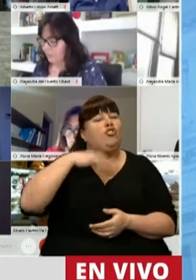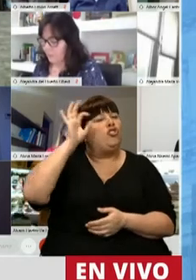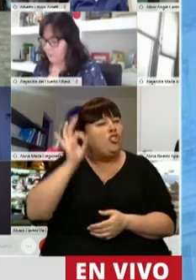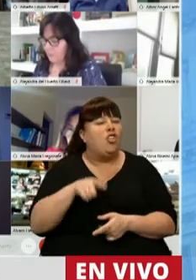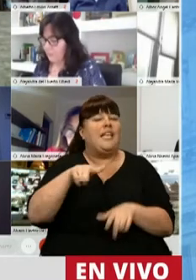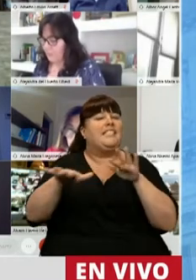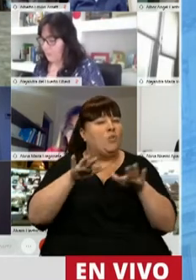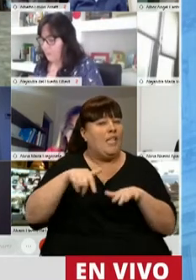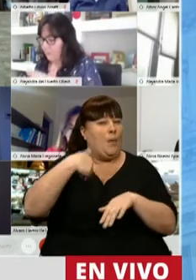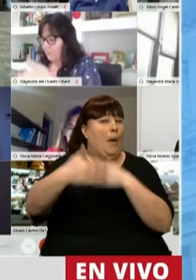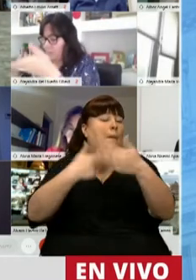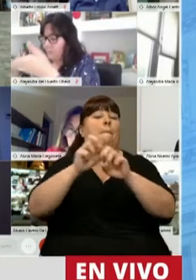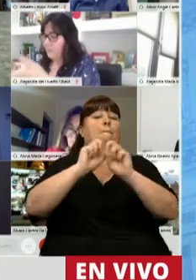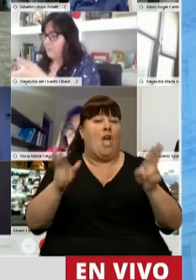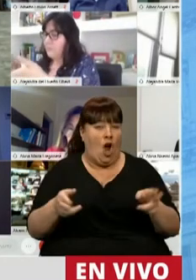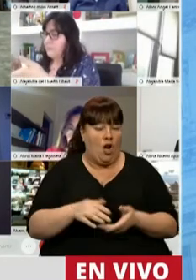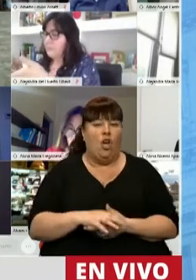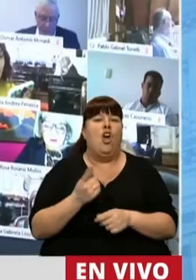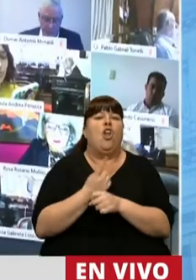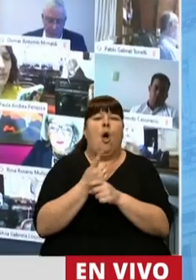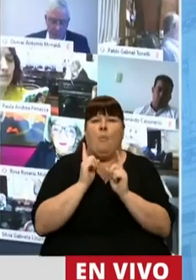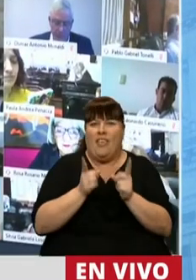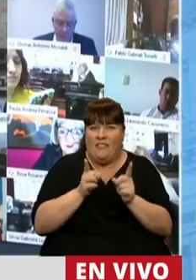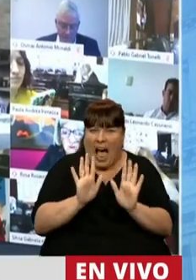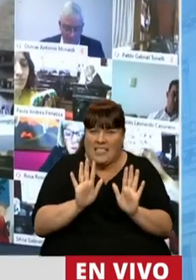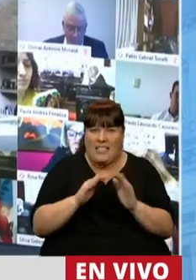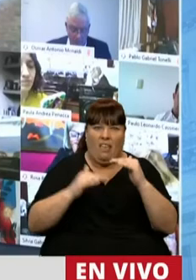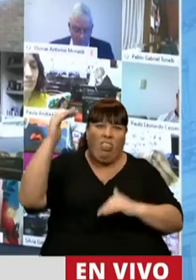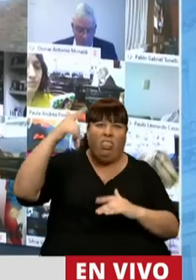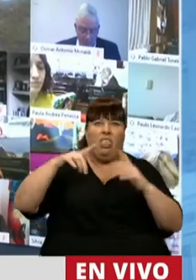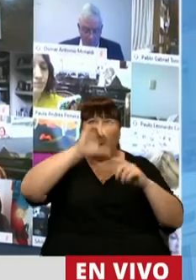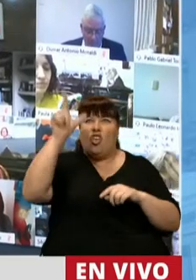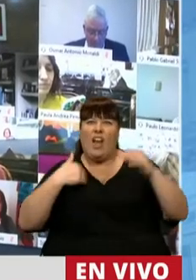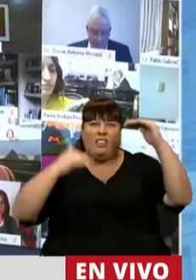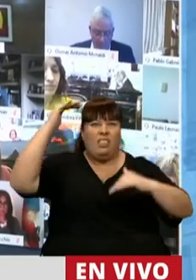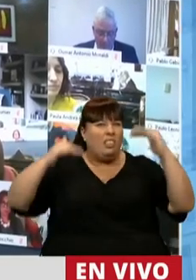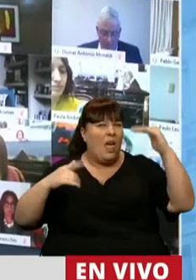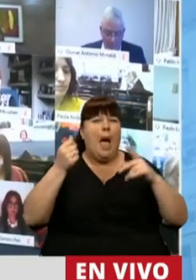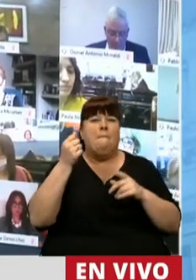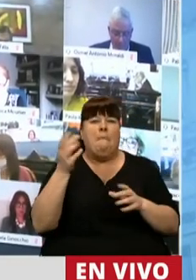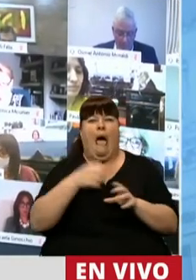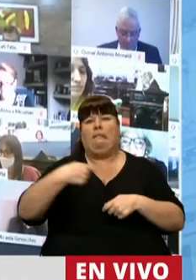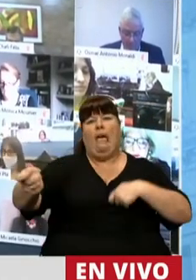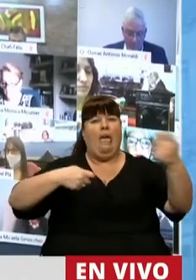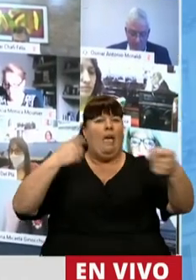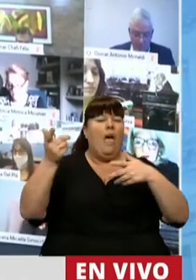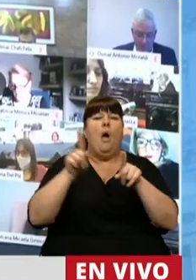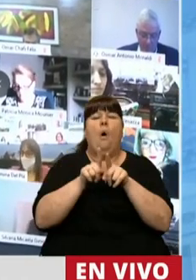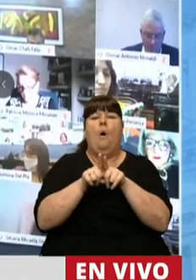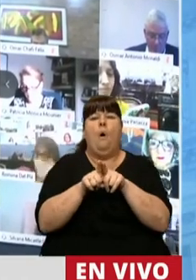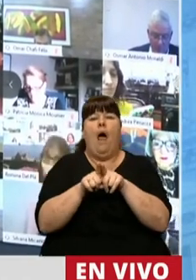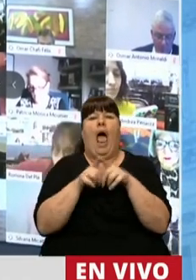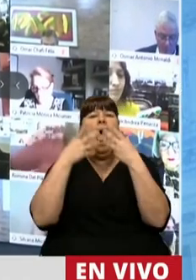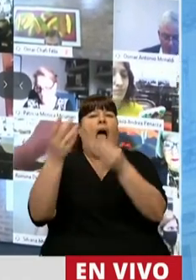sabíamos que esta situación iba a escalar. No podemos sostener esta desigualdad federal. se han usado fondos discrecionales